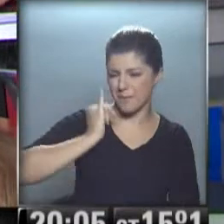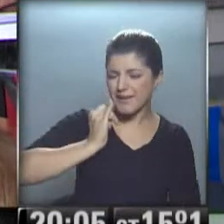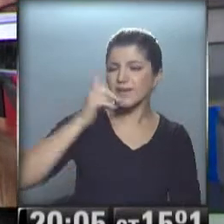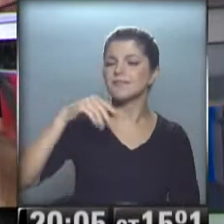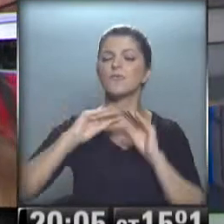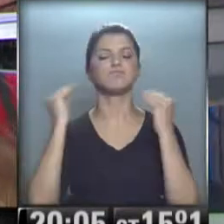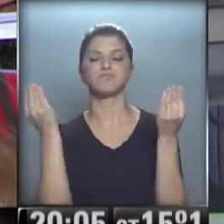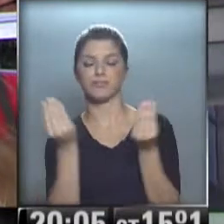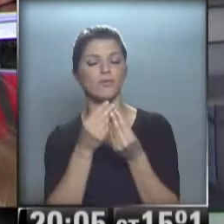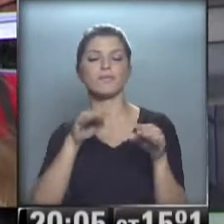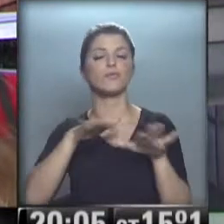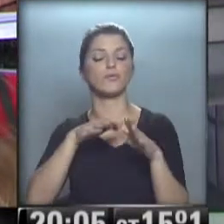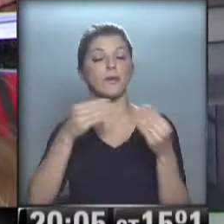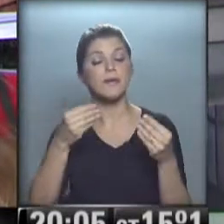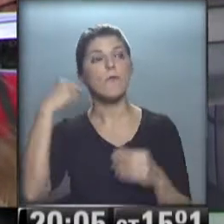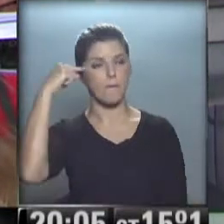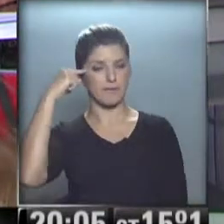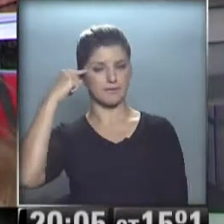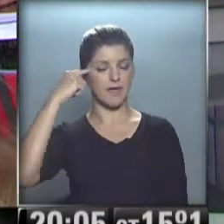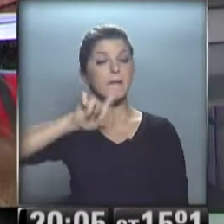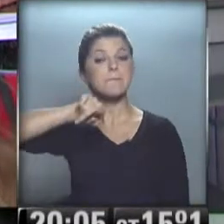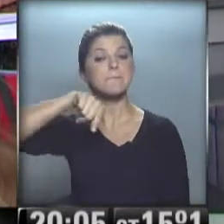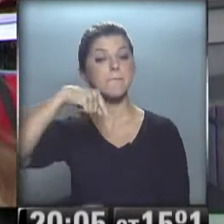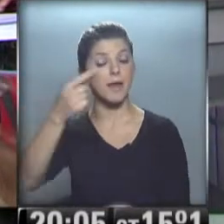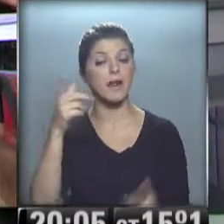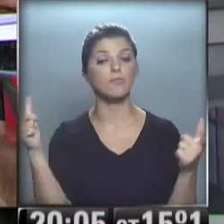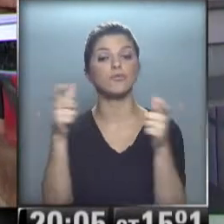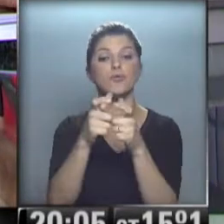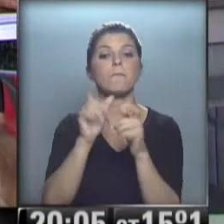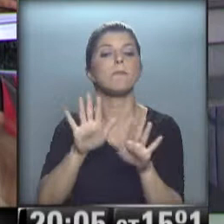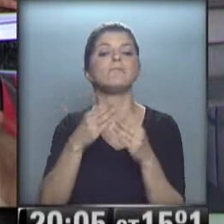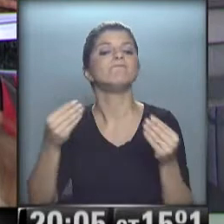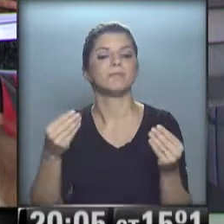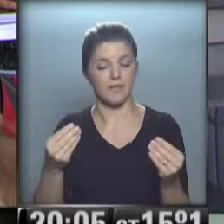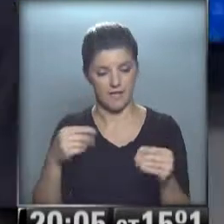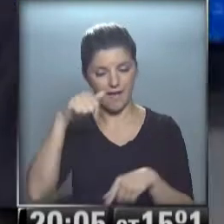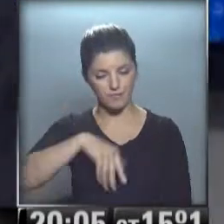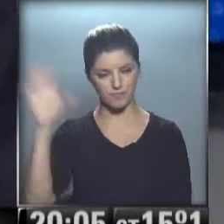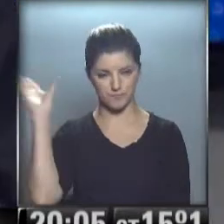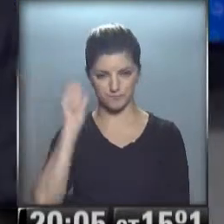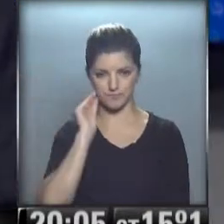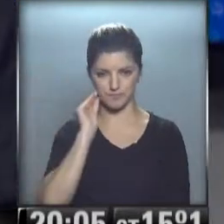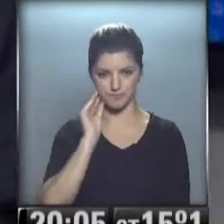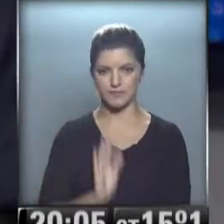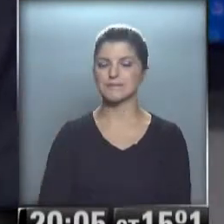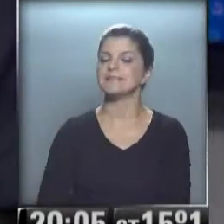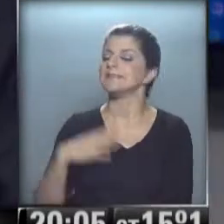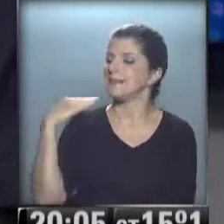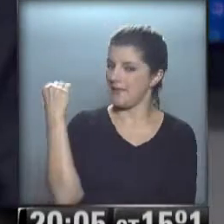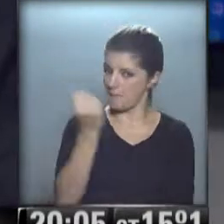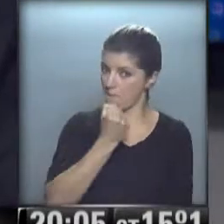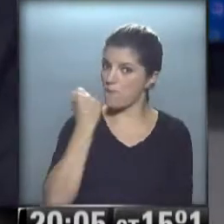y qué se puede esperar de la reunión con Pollack, el mediador, en el día de mañana. Alfredo, te escuchamos. Es muy